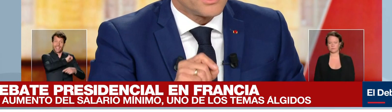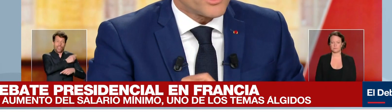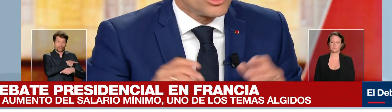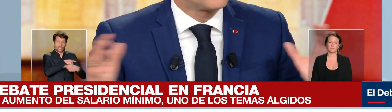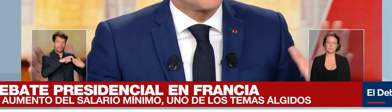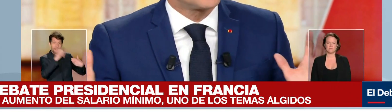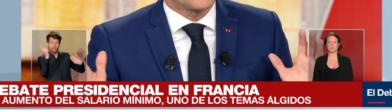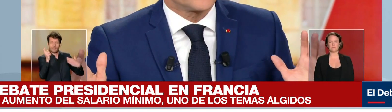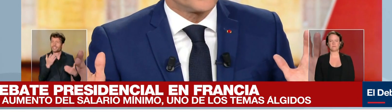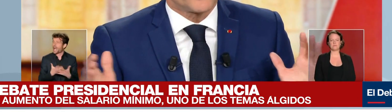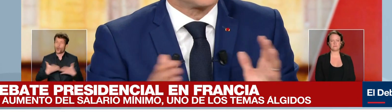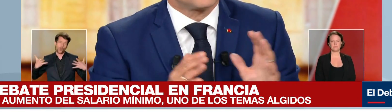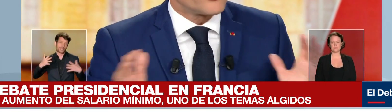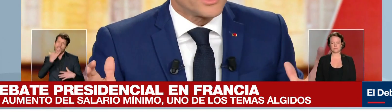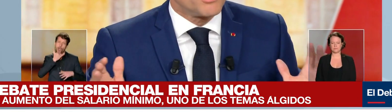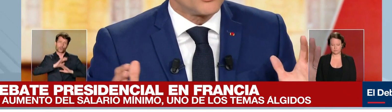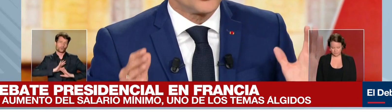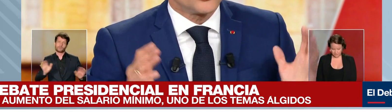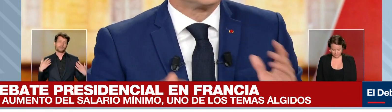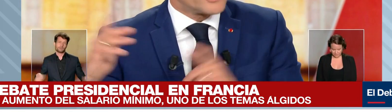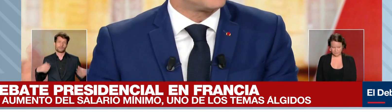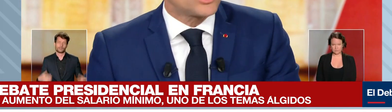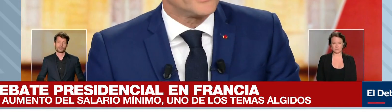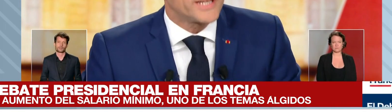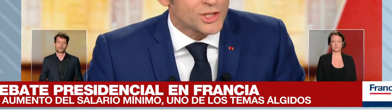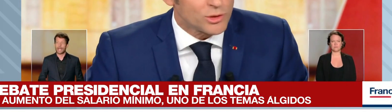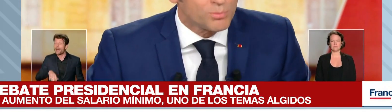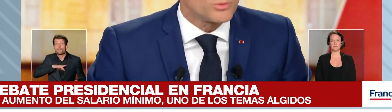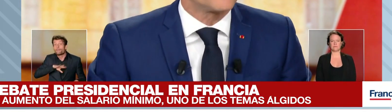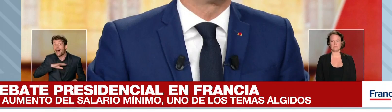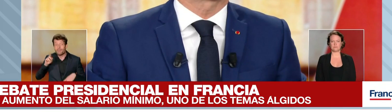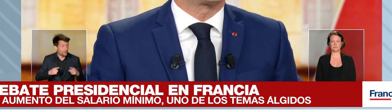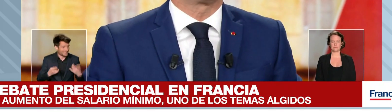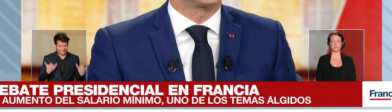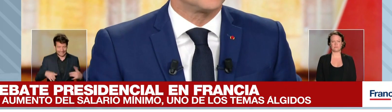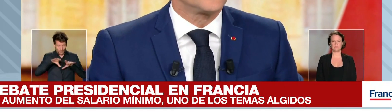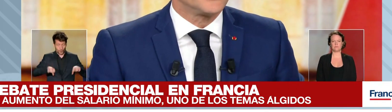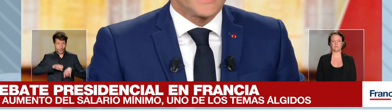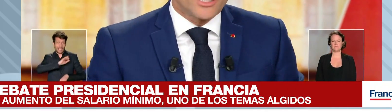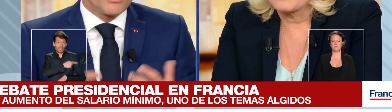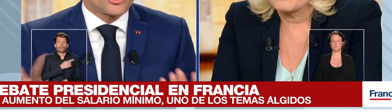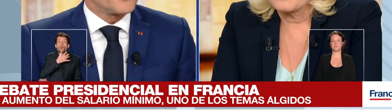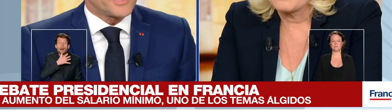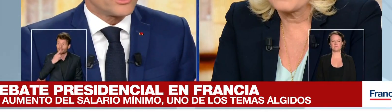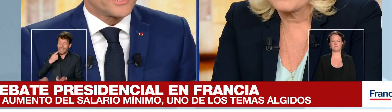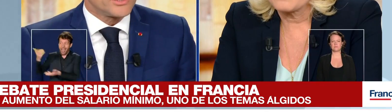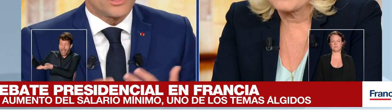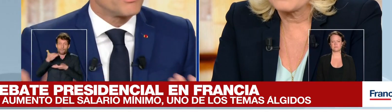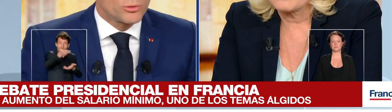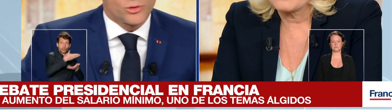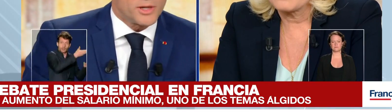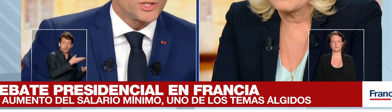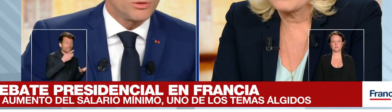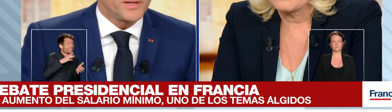error inmenso, porque estamos interconectados. Hay momentos donde importamos la energía que no producimos aquí. Y como